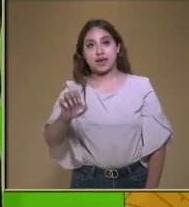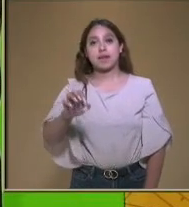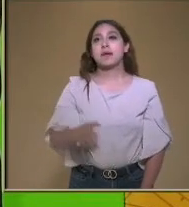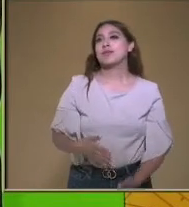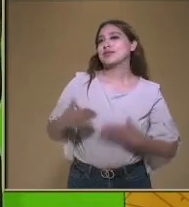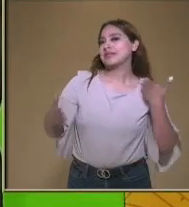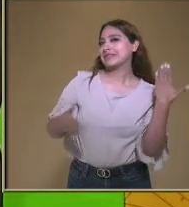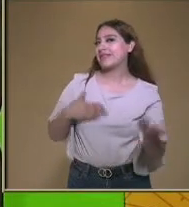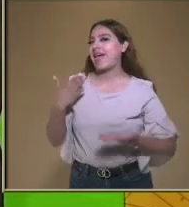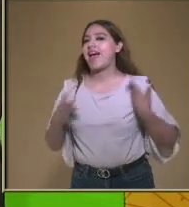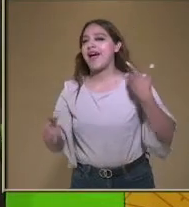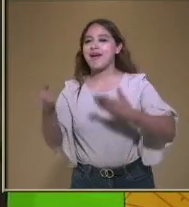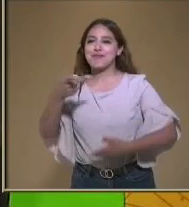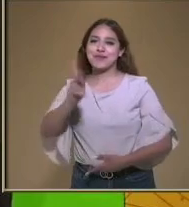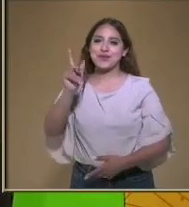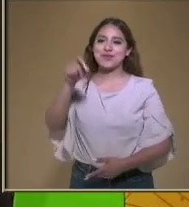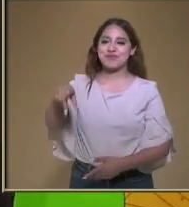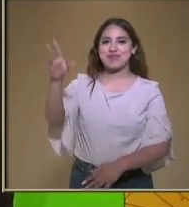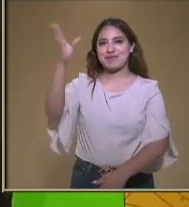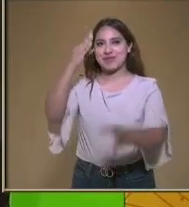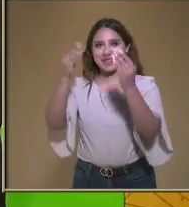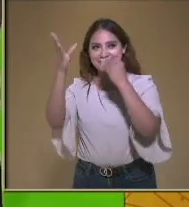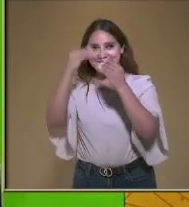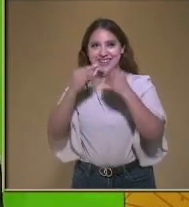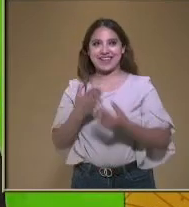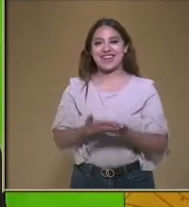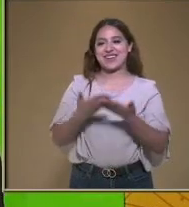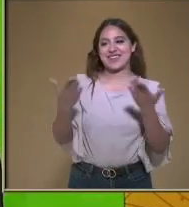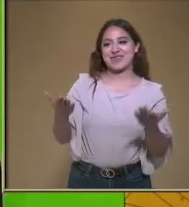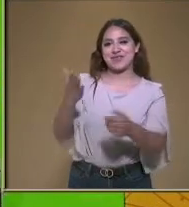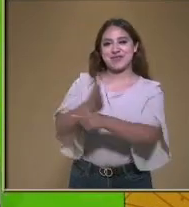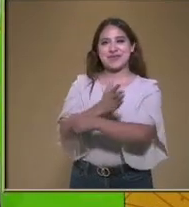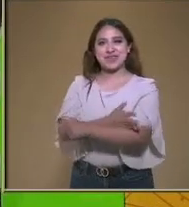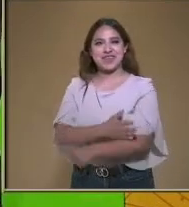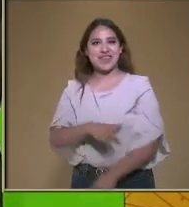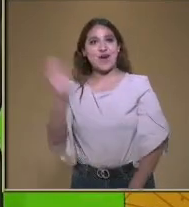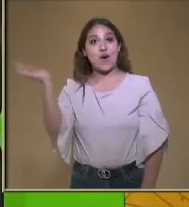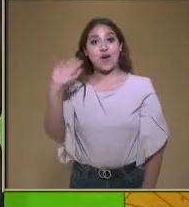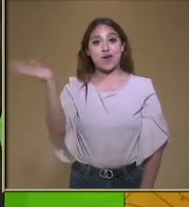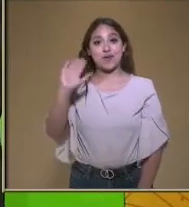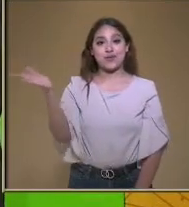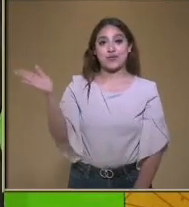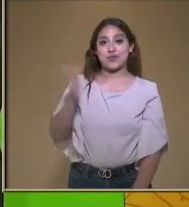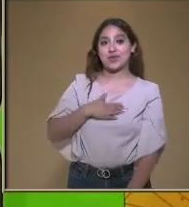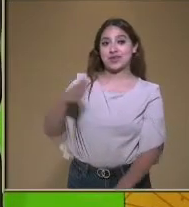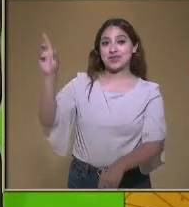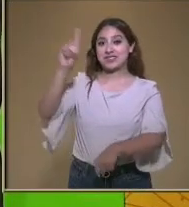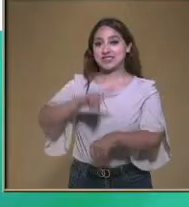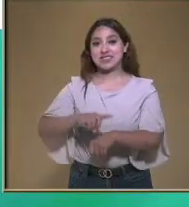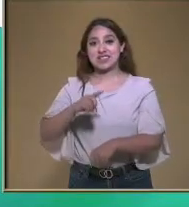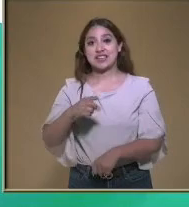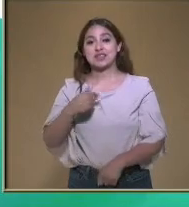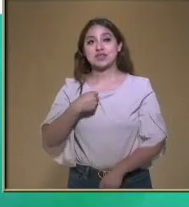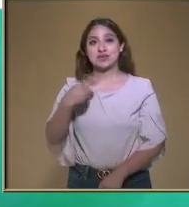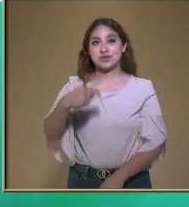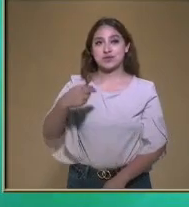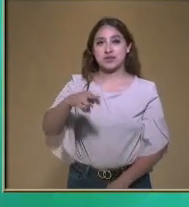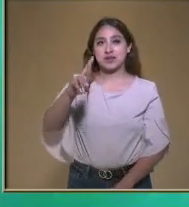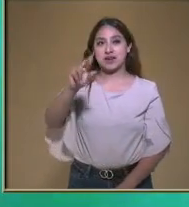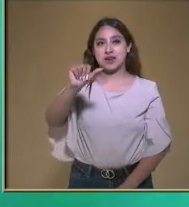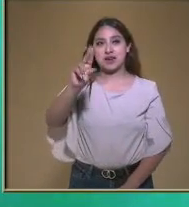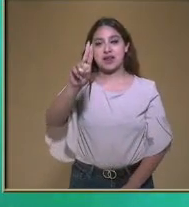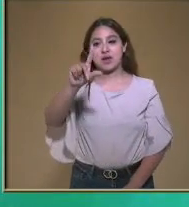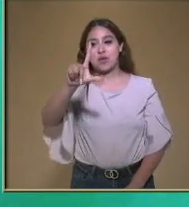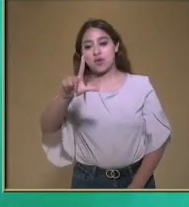aprender. Para eso le cedo la palabra a mi compañero. Hola, ¿qué tal, chicos? Muy buenos días. Me presento, soy el profesor Raúl Espinosa